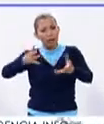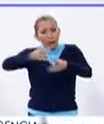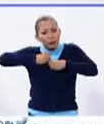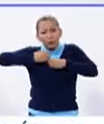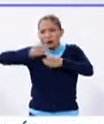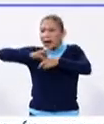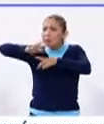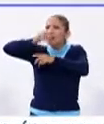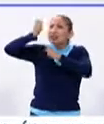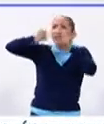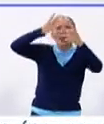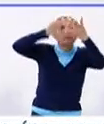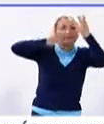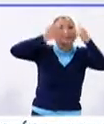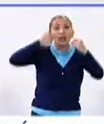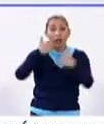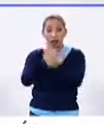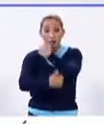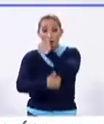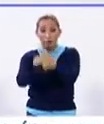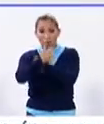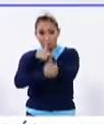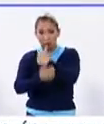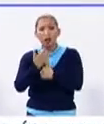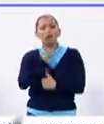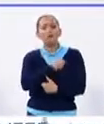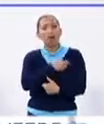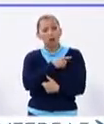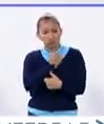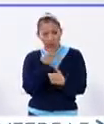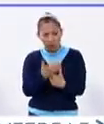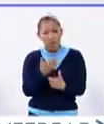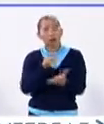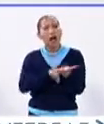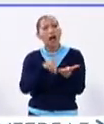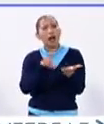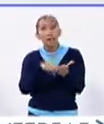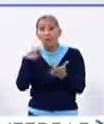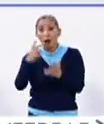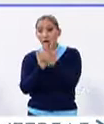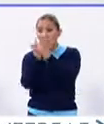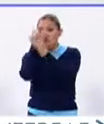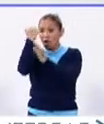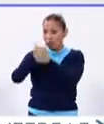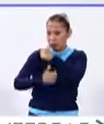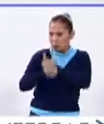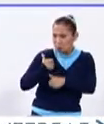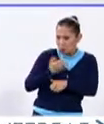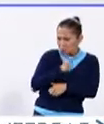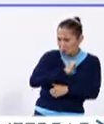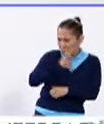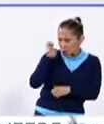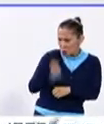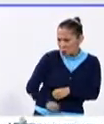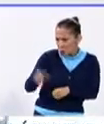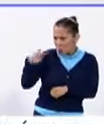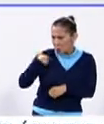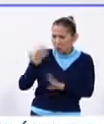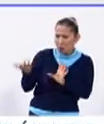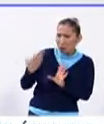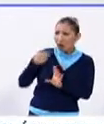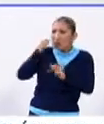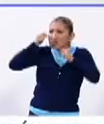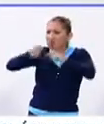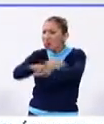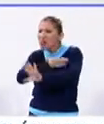apropiarse de ese contexto. La competencia es sana, sin lugar a dudas, pero una competencia exacerbada en la cual el fin justifica